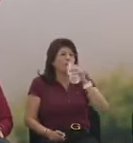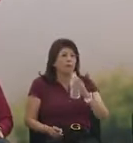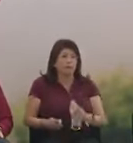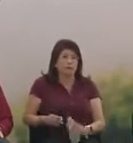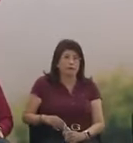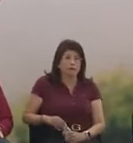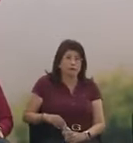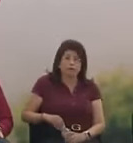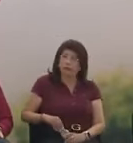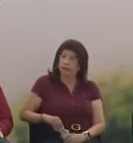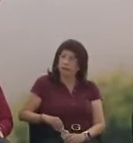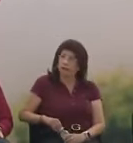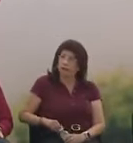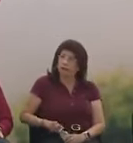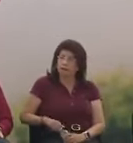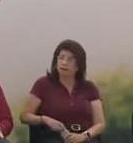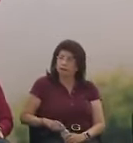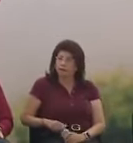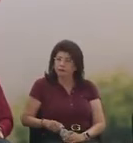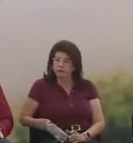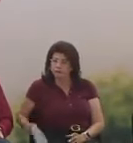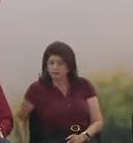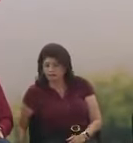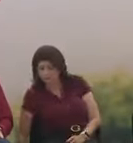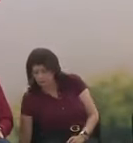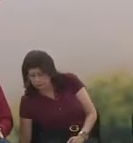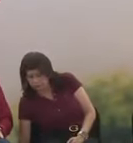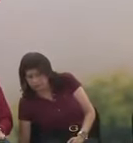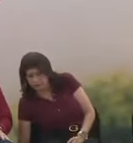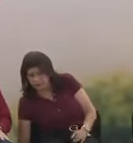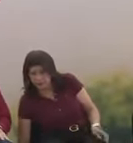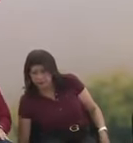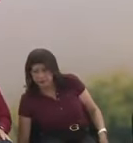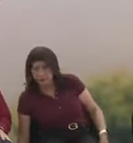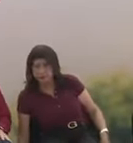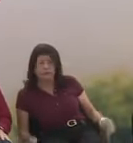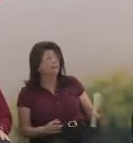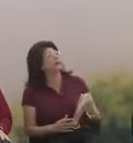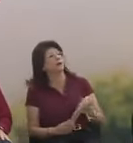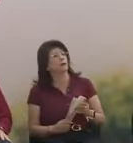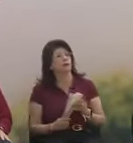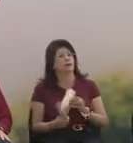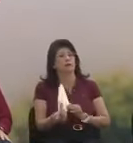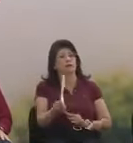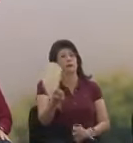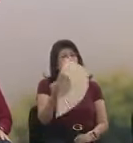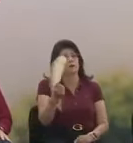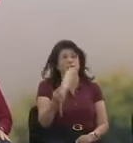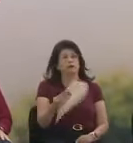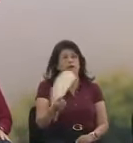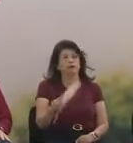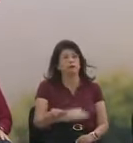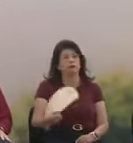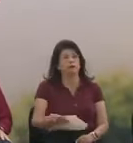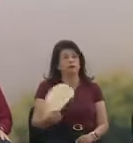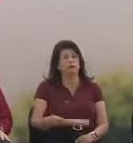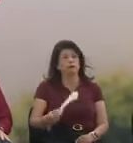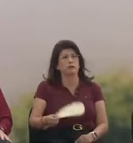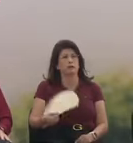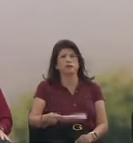Claudia Sheinbaum. Solo quiero pedirles a ustedes que este